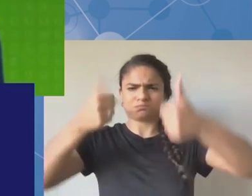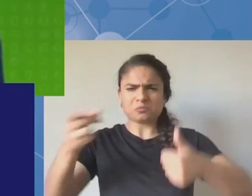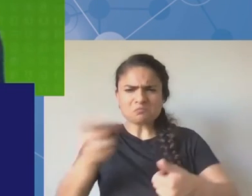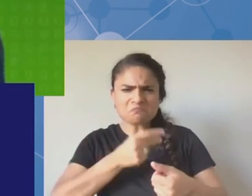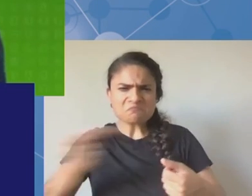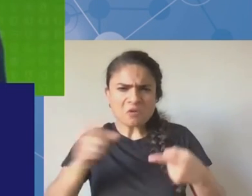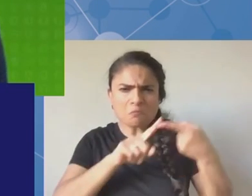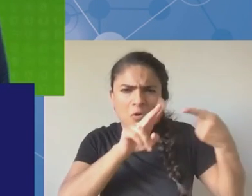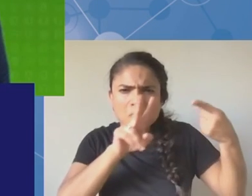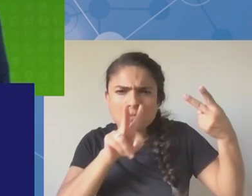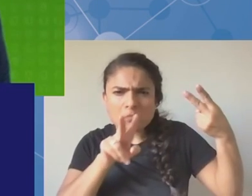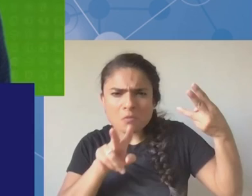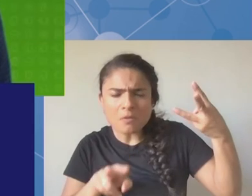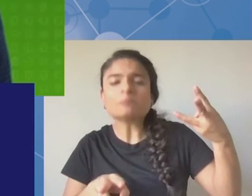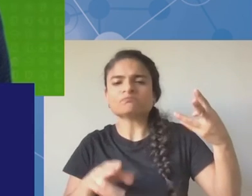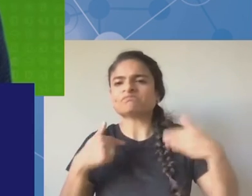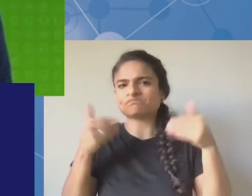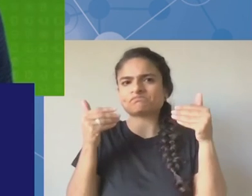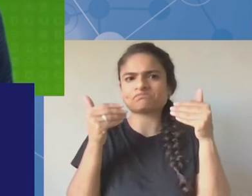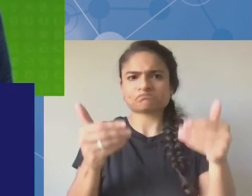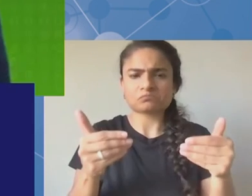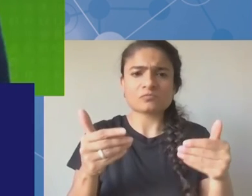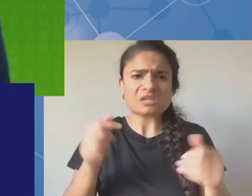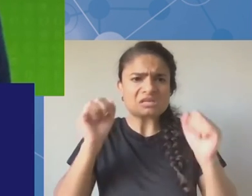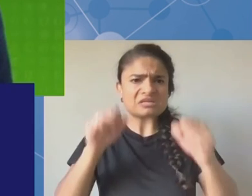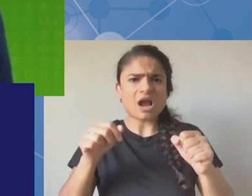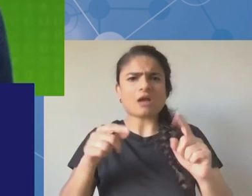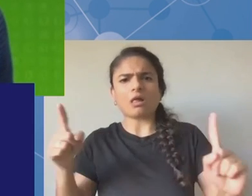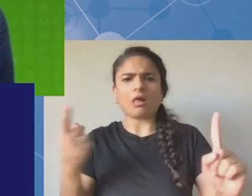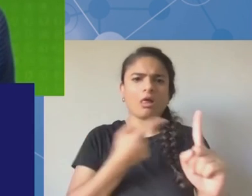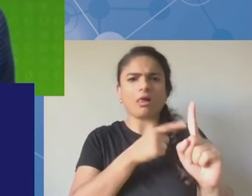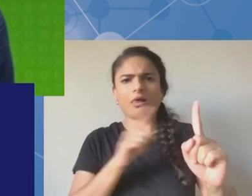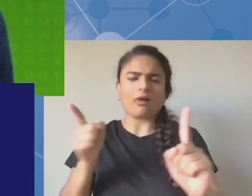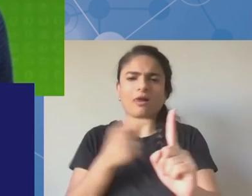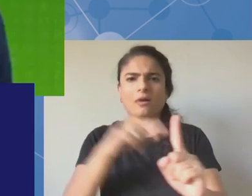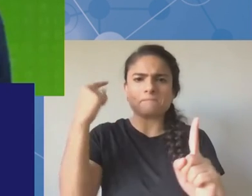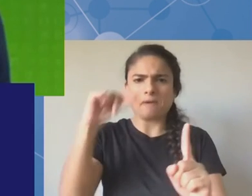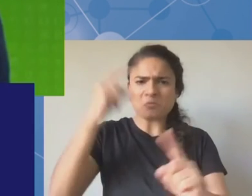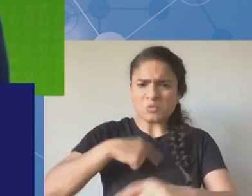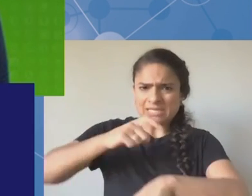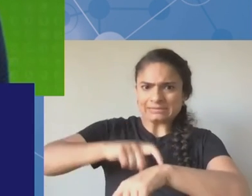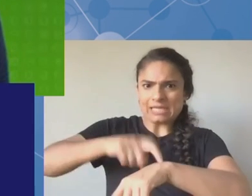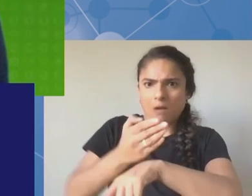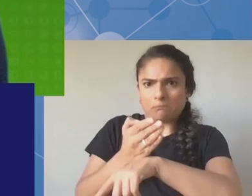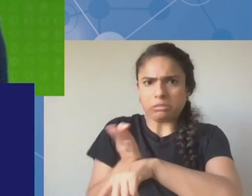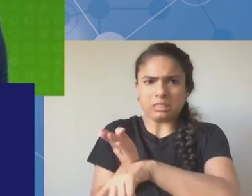Sé que ya estamos fuera de tiempo, pero si por favor pudiéramos unos minutos más.